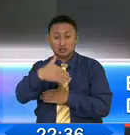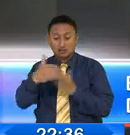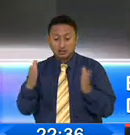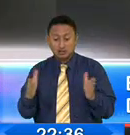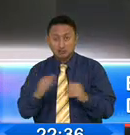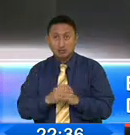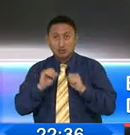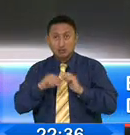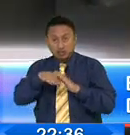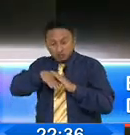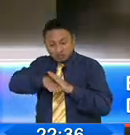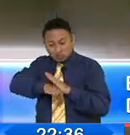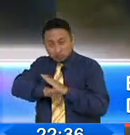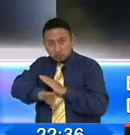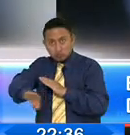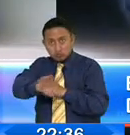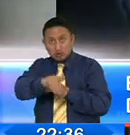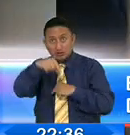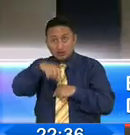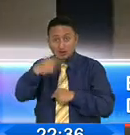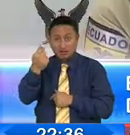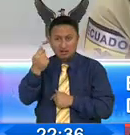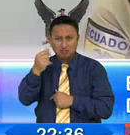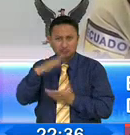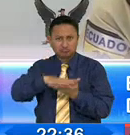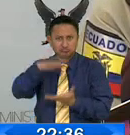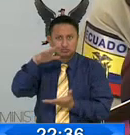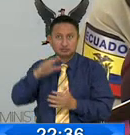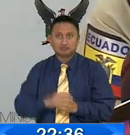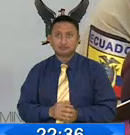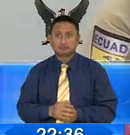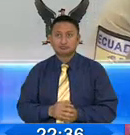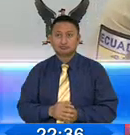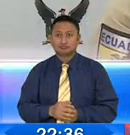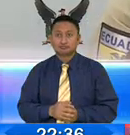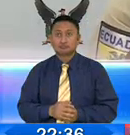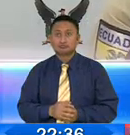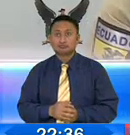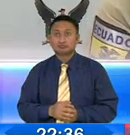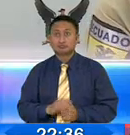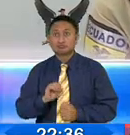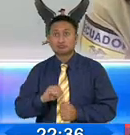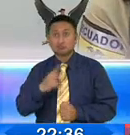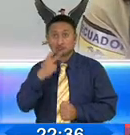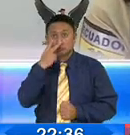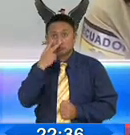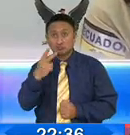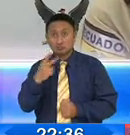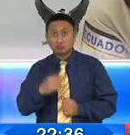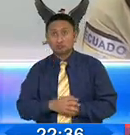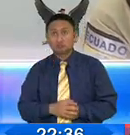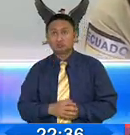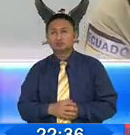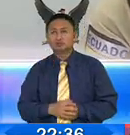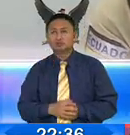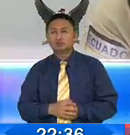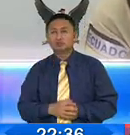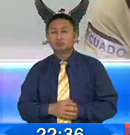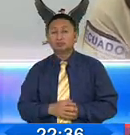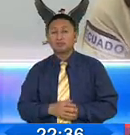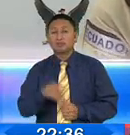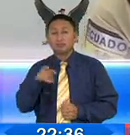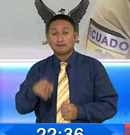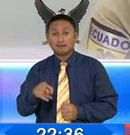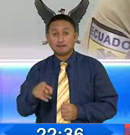las máquinas que estaban cargadas con dinero. La intención, como se pudo visualizar, era abrir los cajeros. Ya